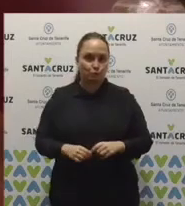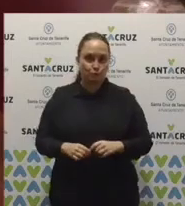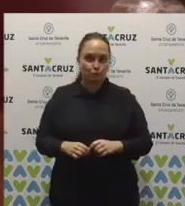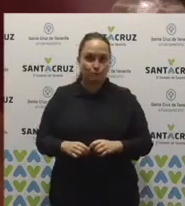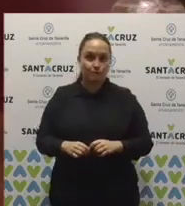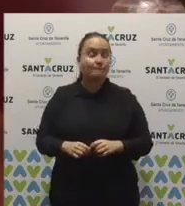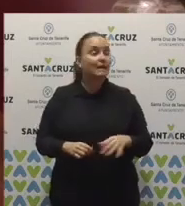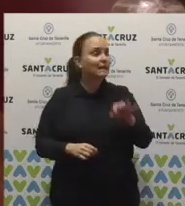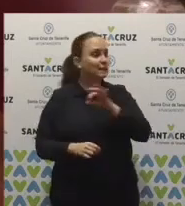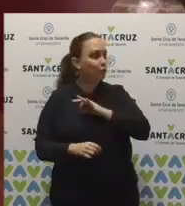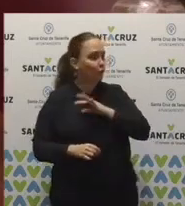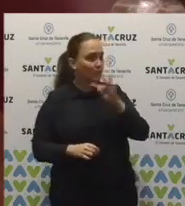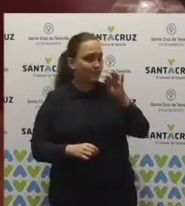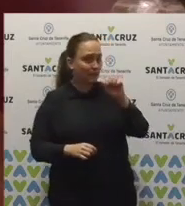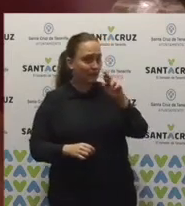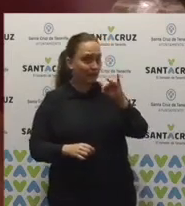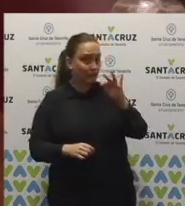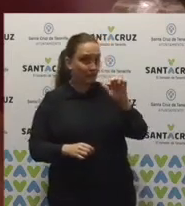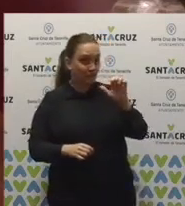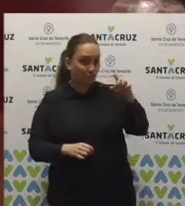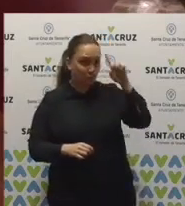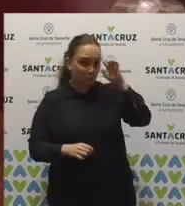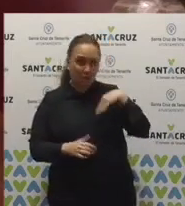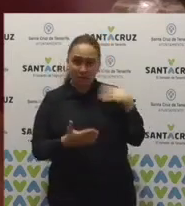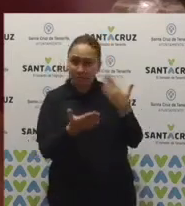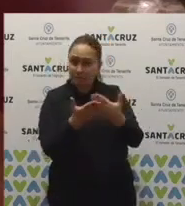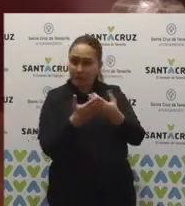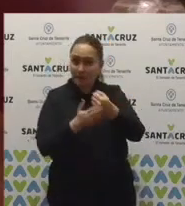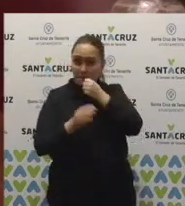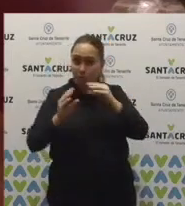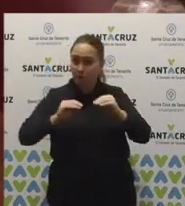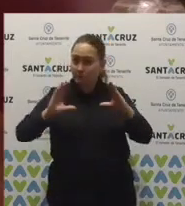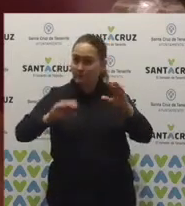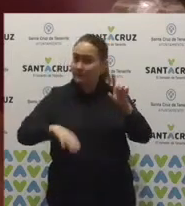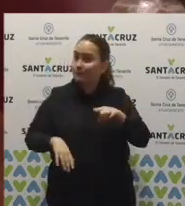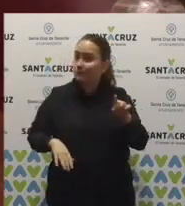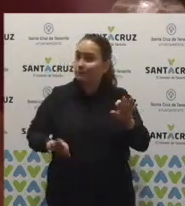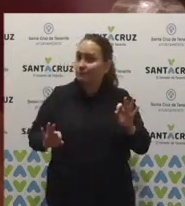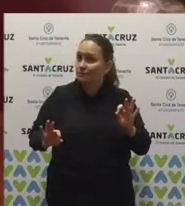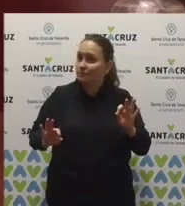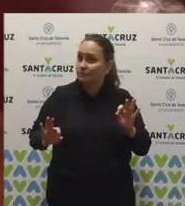señor no sé si podría comprobar si el micro lo tiene abierto